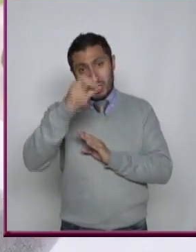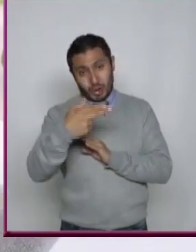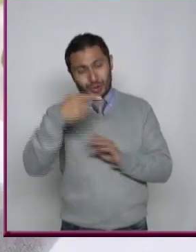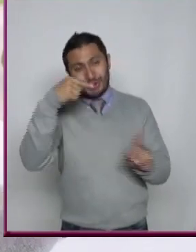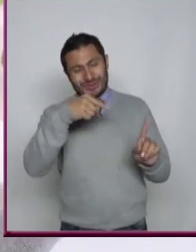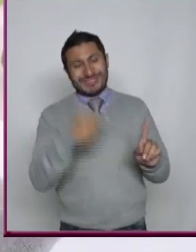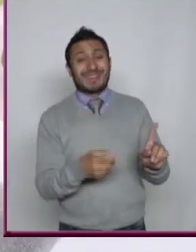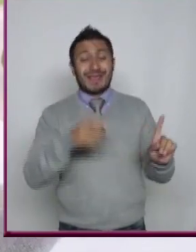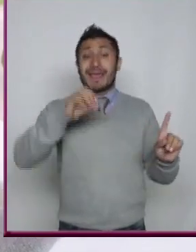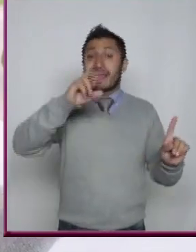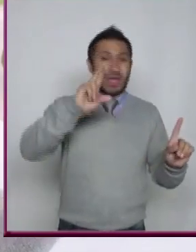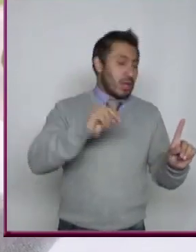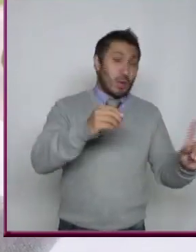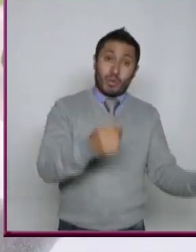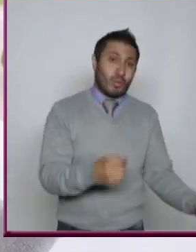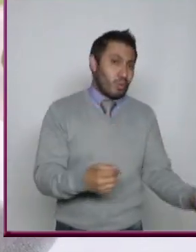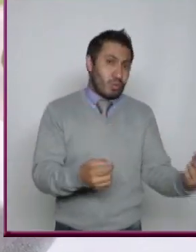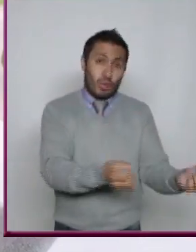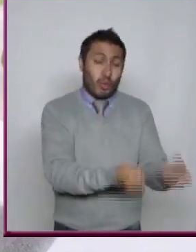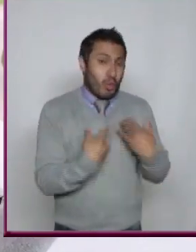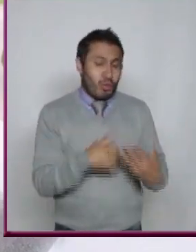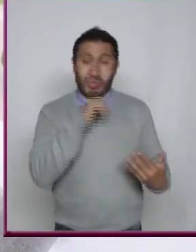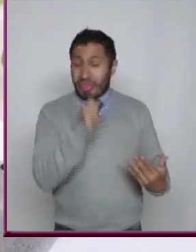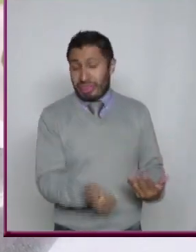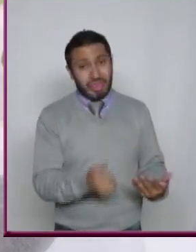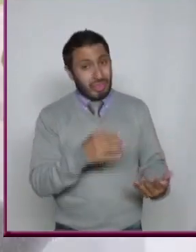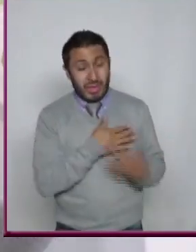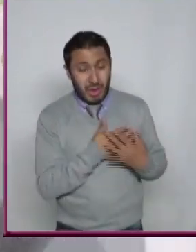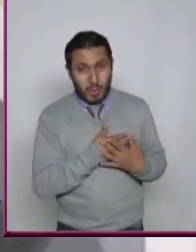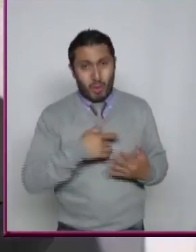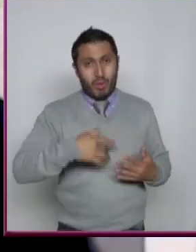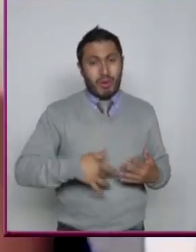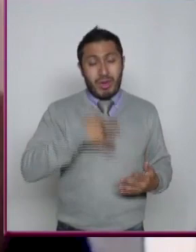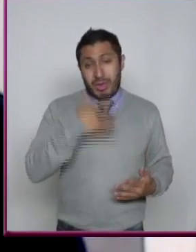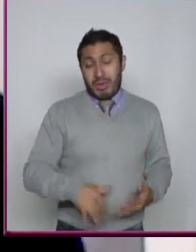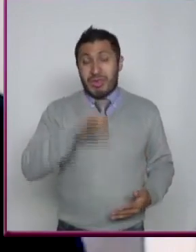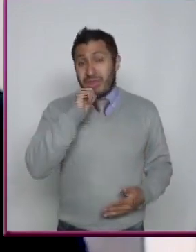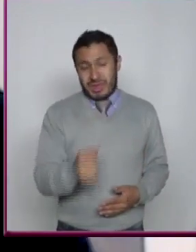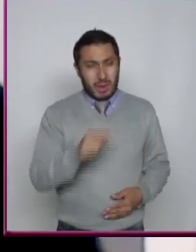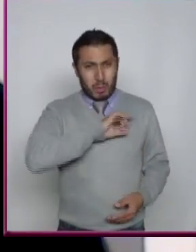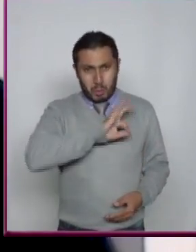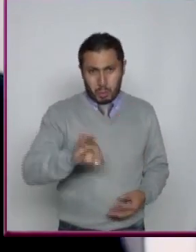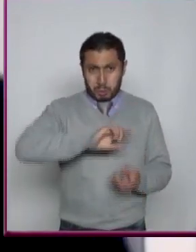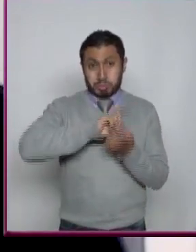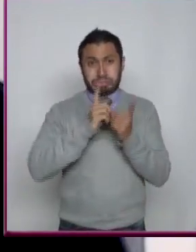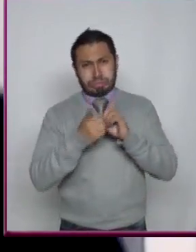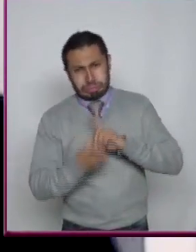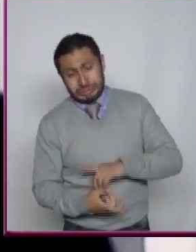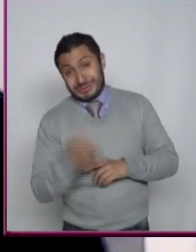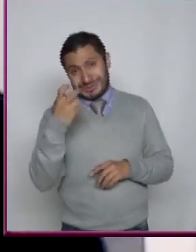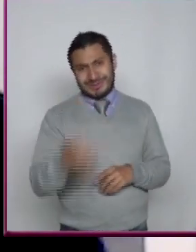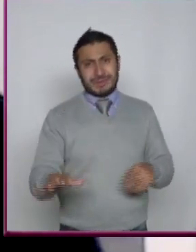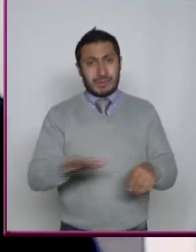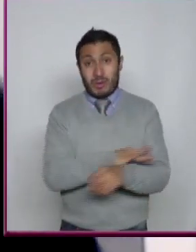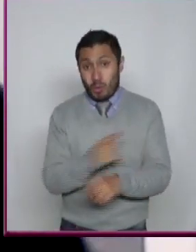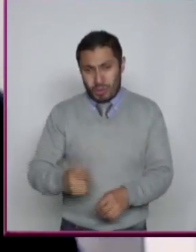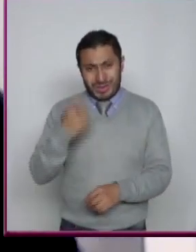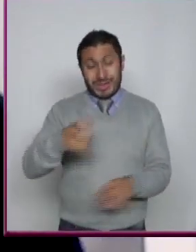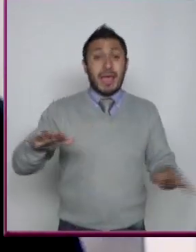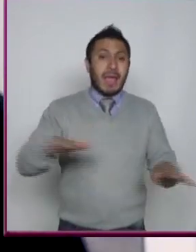con nosotros o nosotras, podemos deprimirnos muy fuertemente, porque sentimos, y aquí es donde está la alteración de la